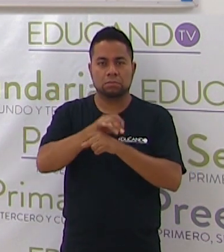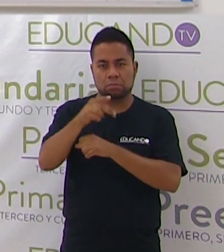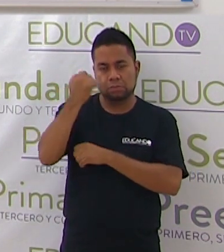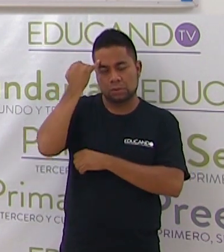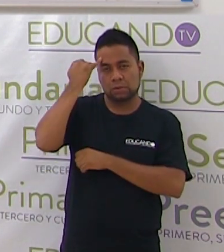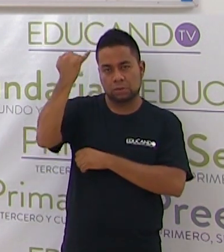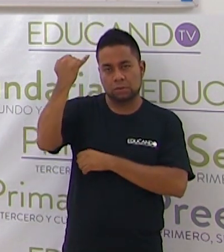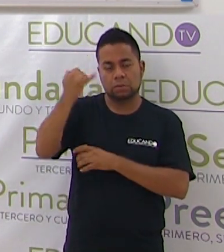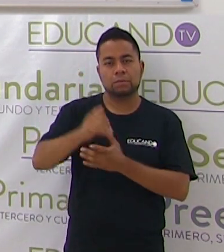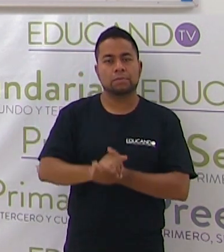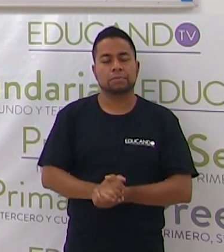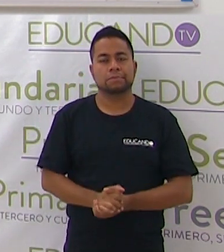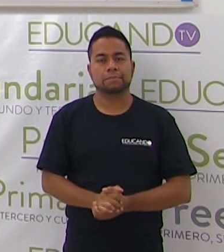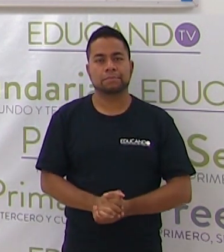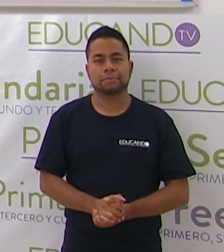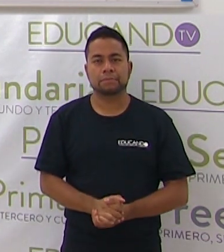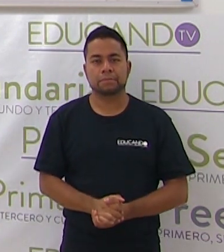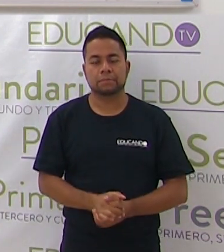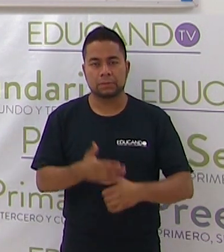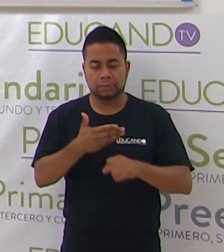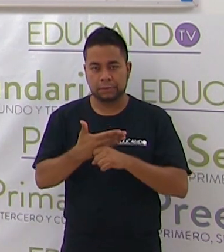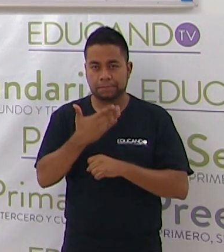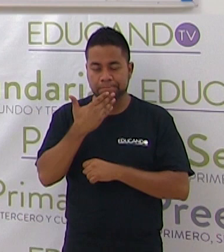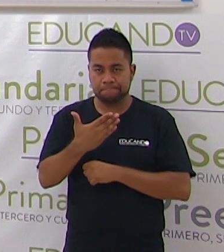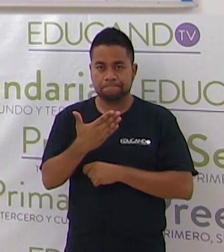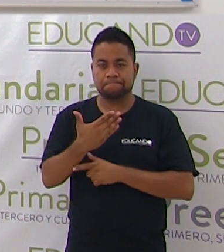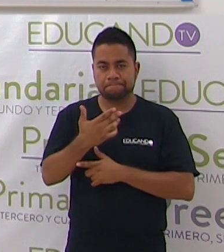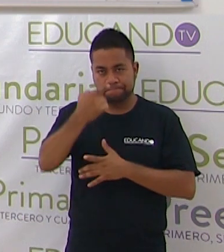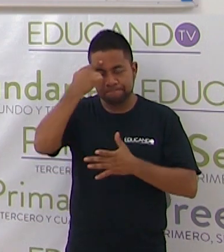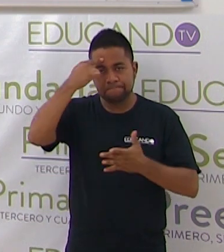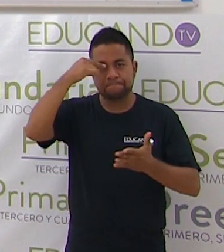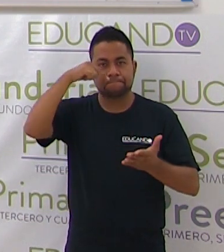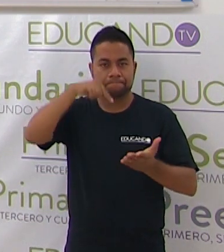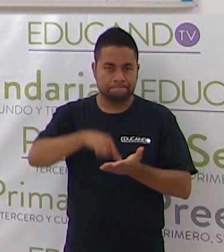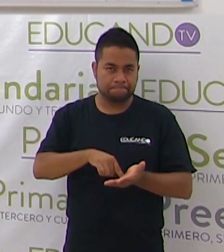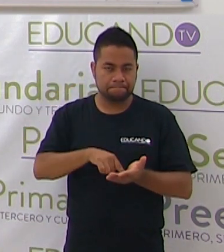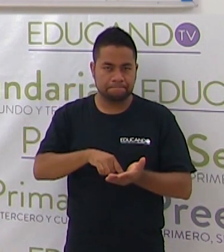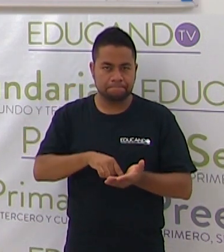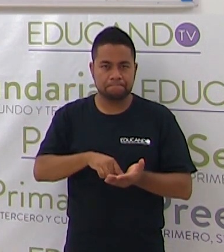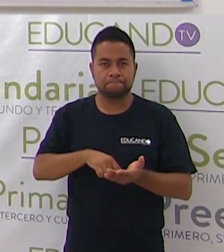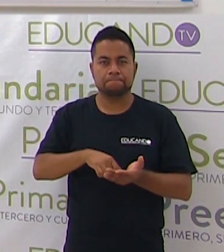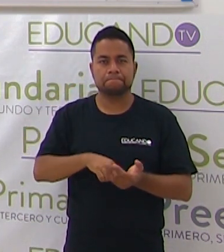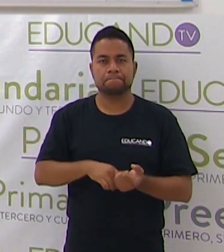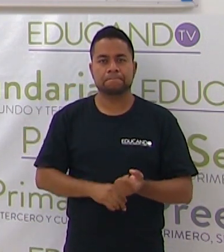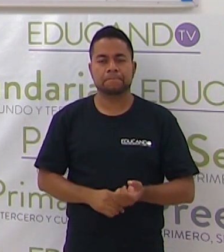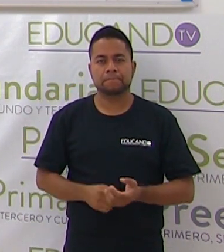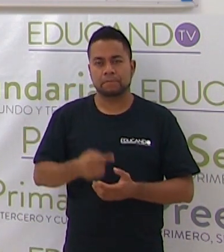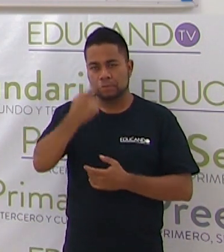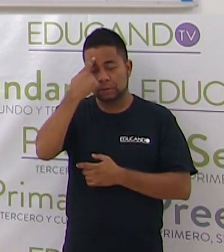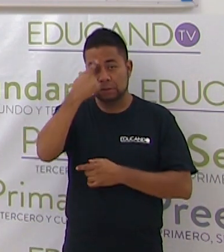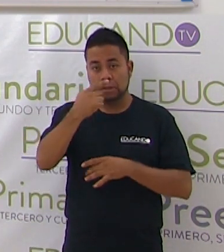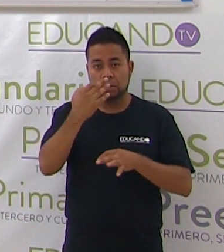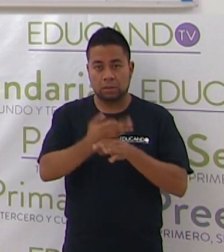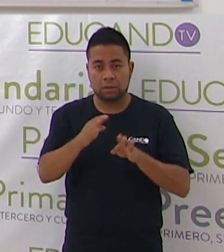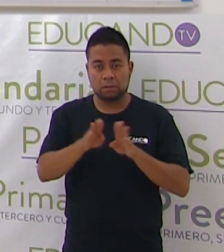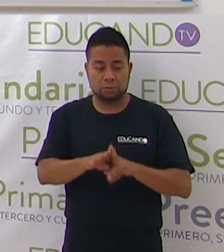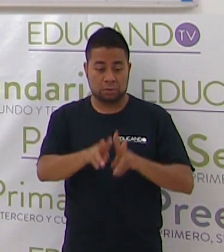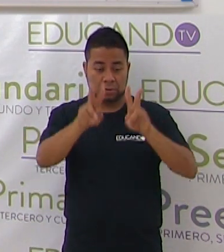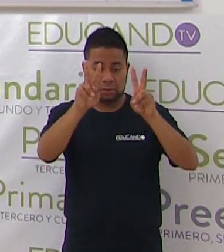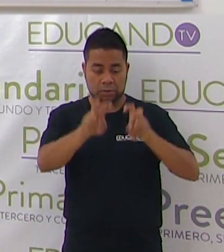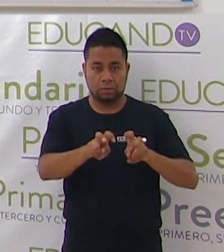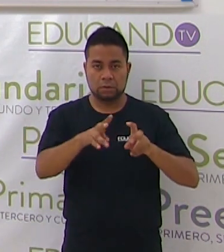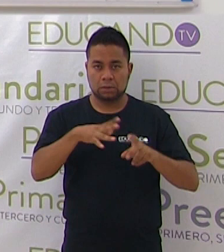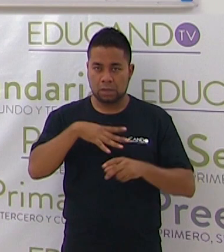ideas. Muy bien, pues creo que para hacer un tema